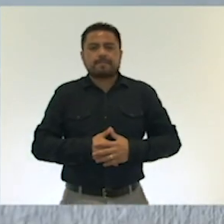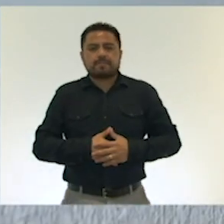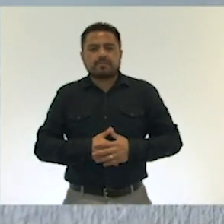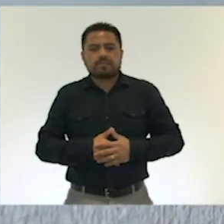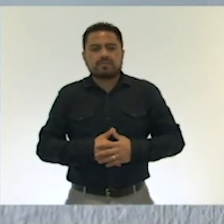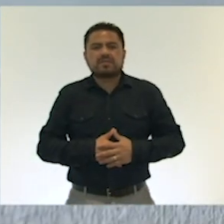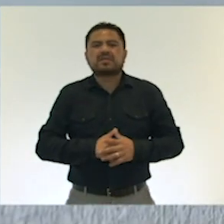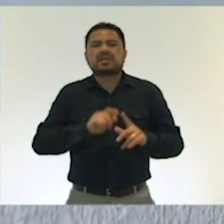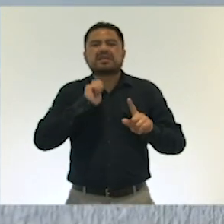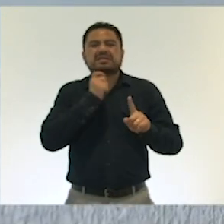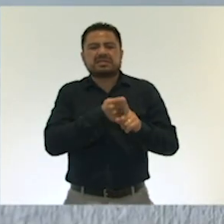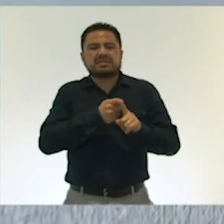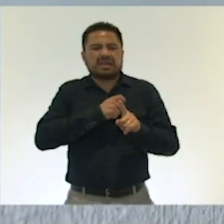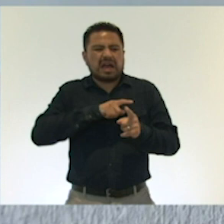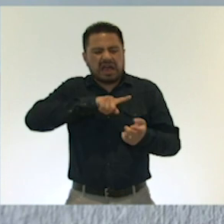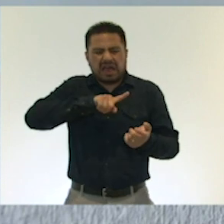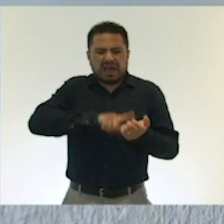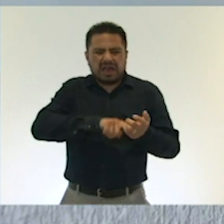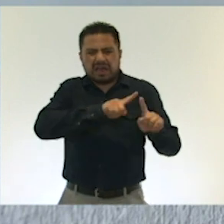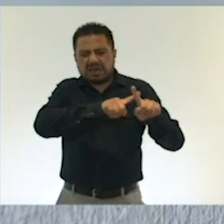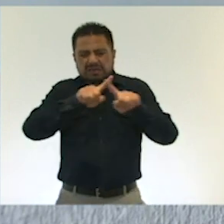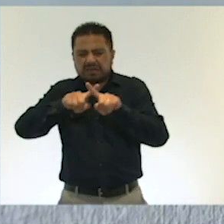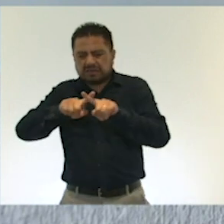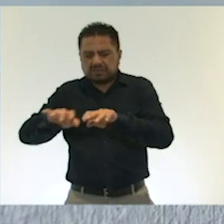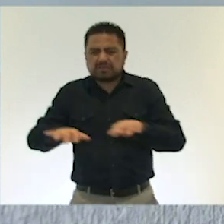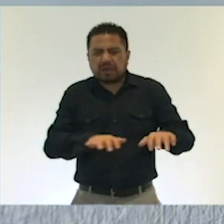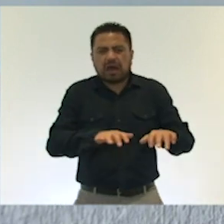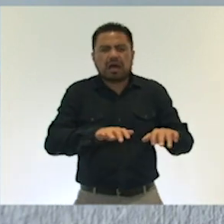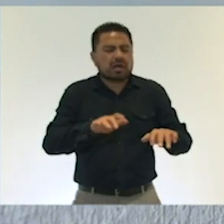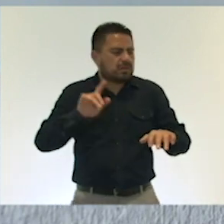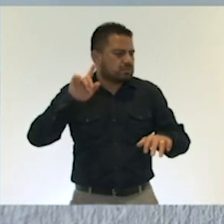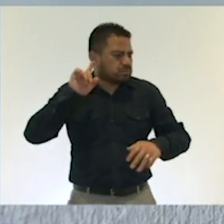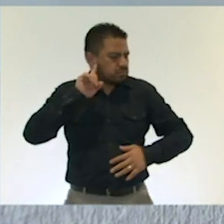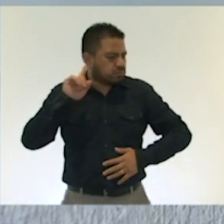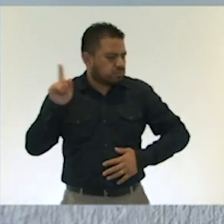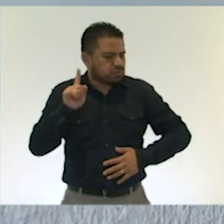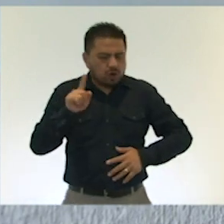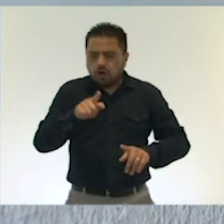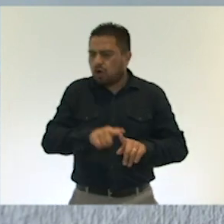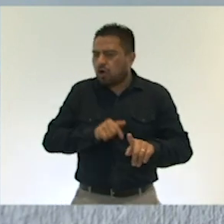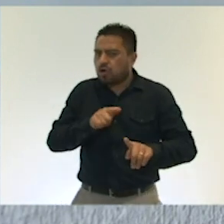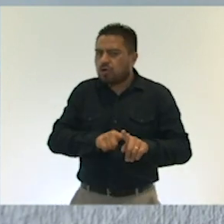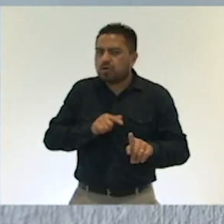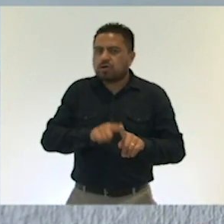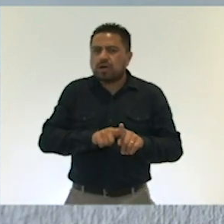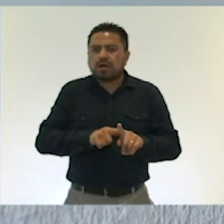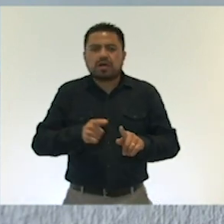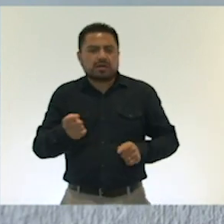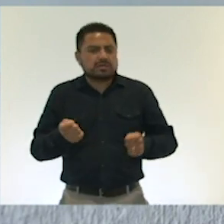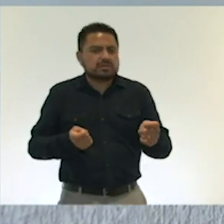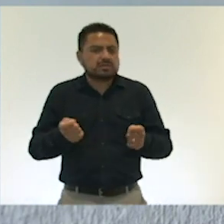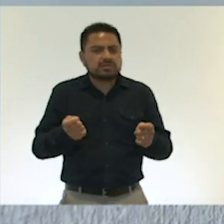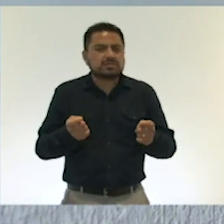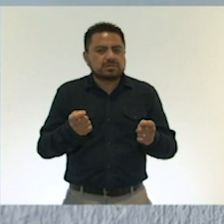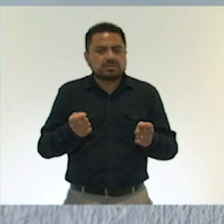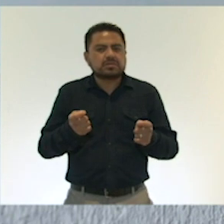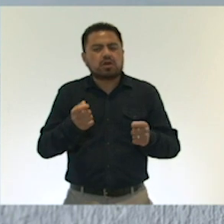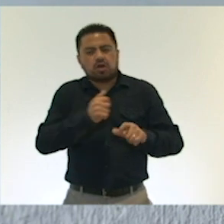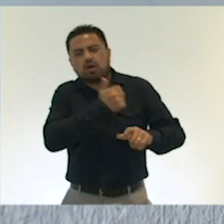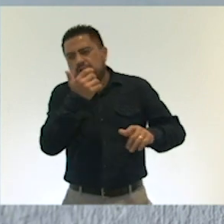de las percusiones es bastante amplio, es muy rico en timbres, en colores, en dinámicas, en muchas